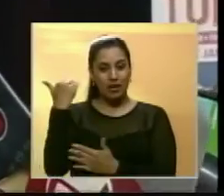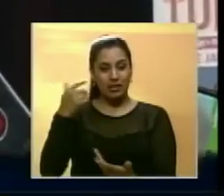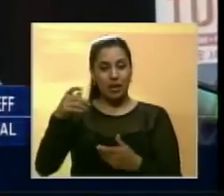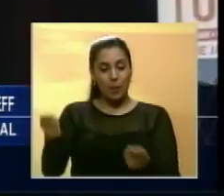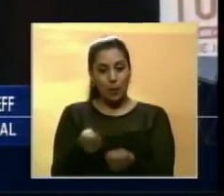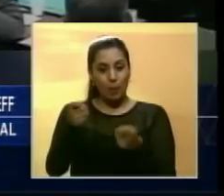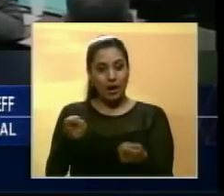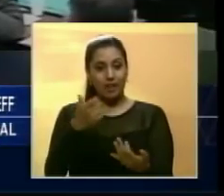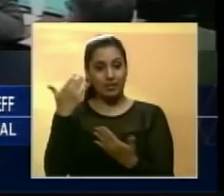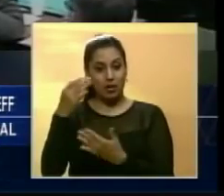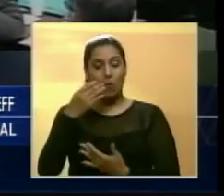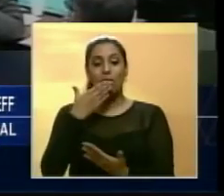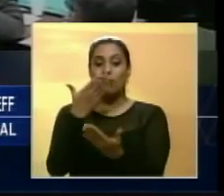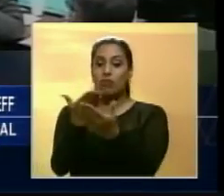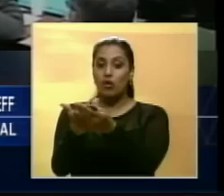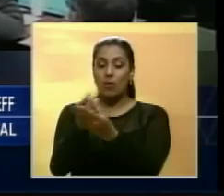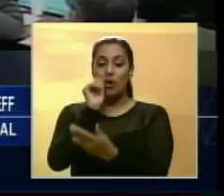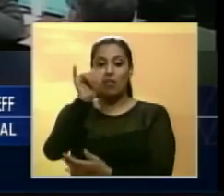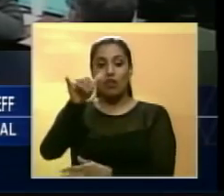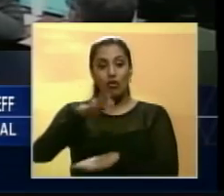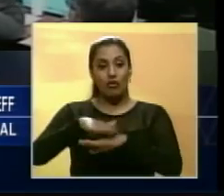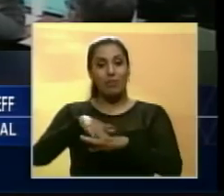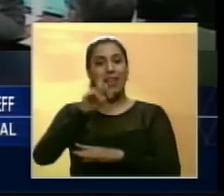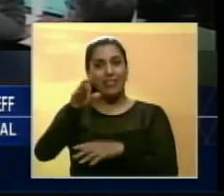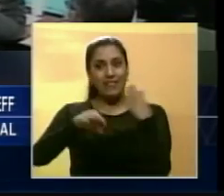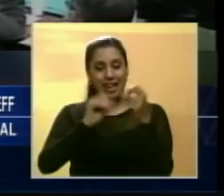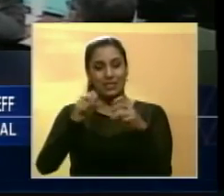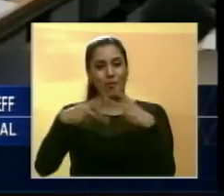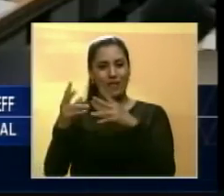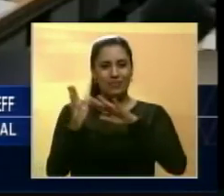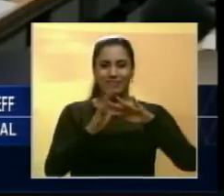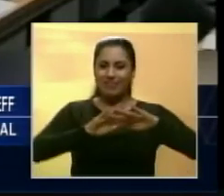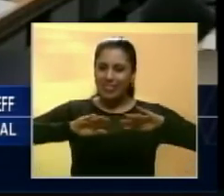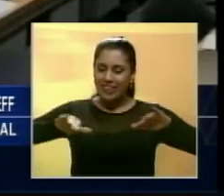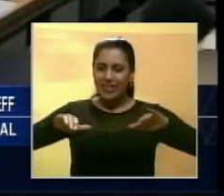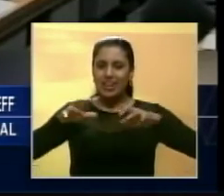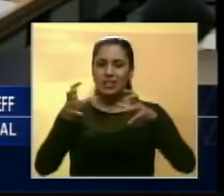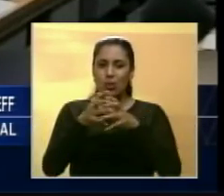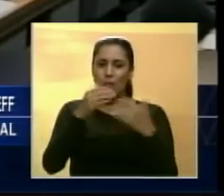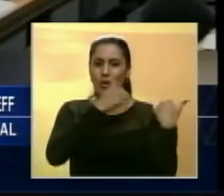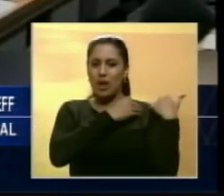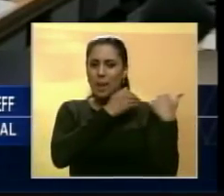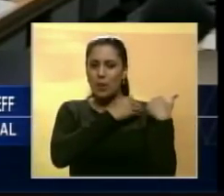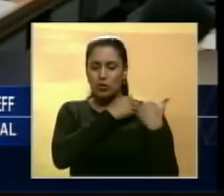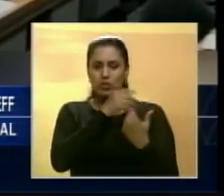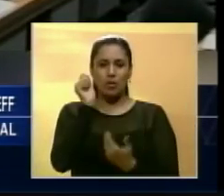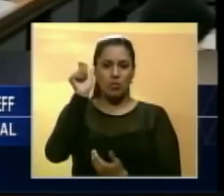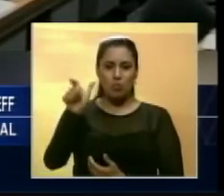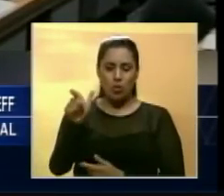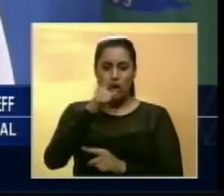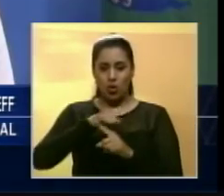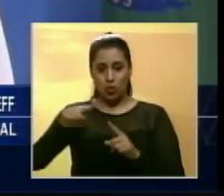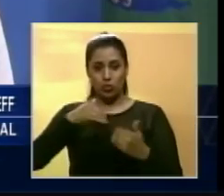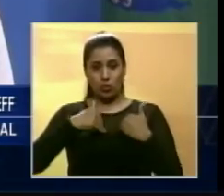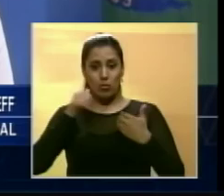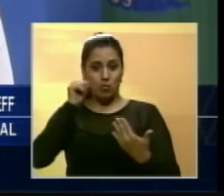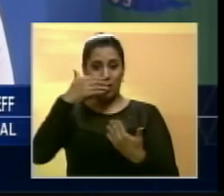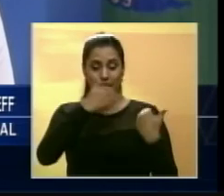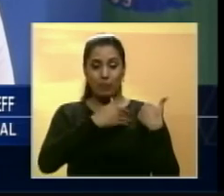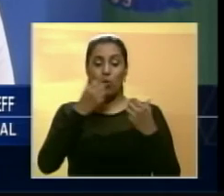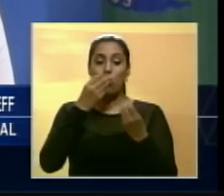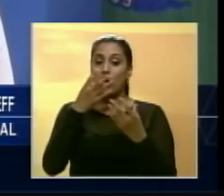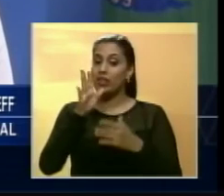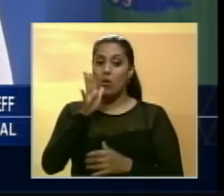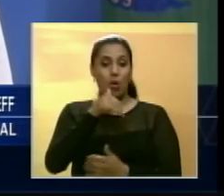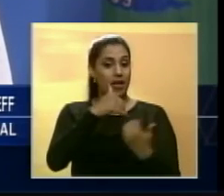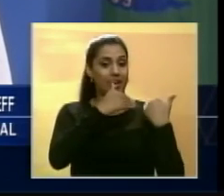documento presentado a la justicia, Temer solicitó que se establezca una diferencia entre las responsabilidades de Rousseff y las suyas, al alegar que